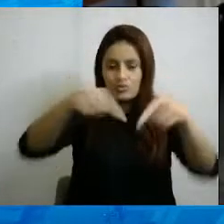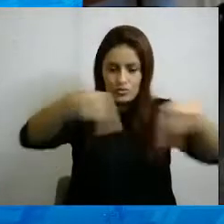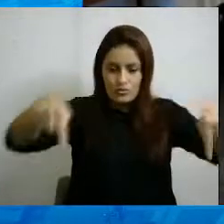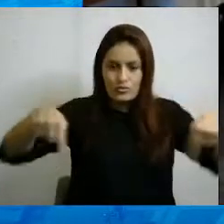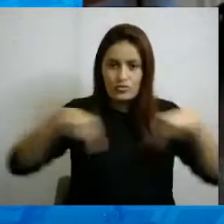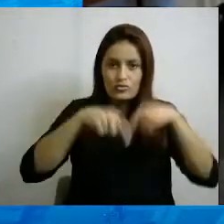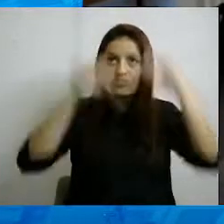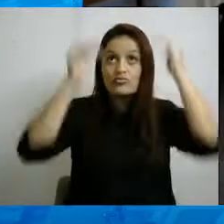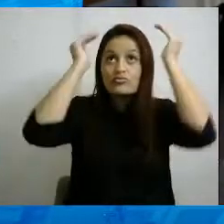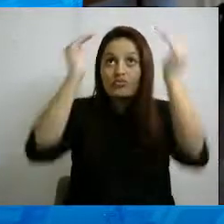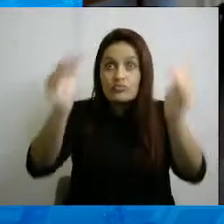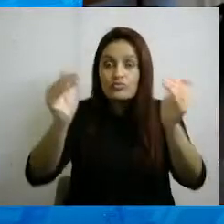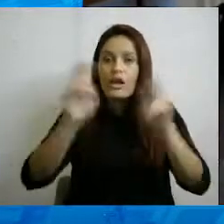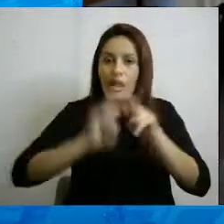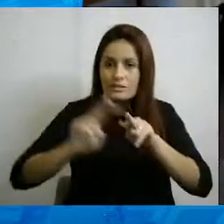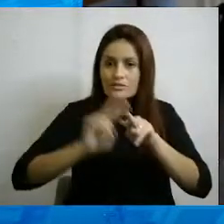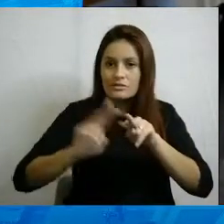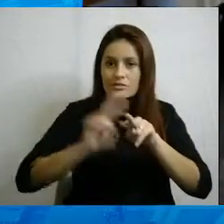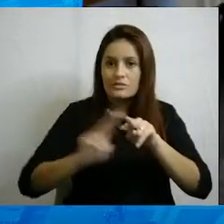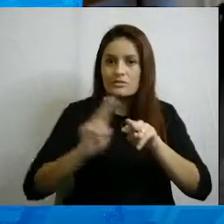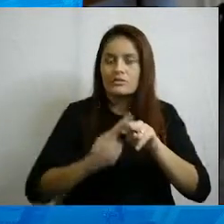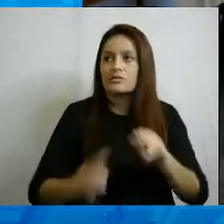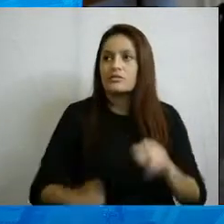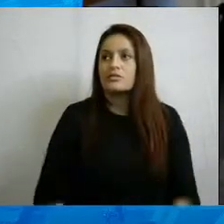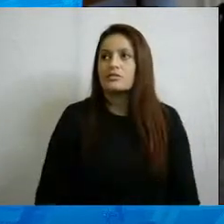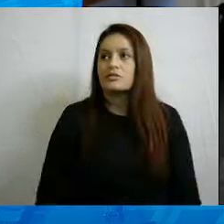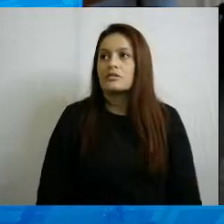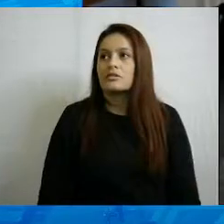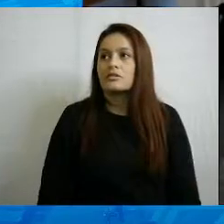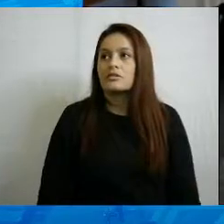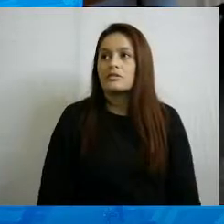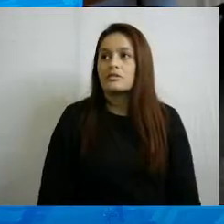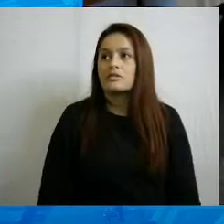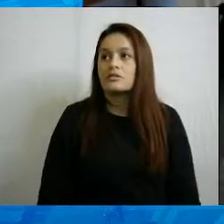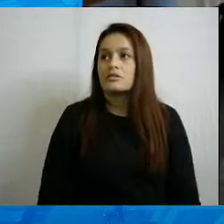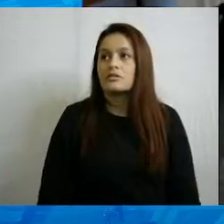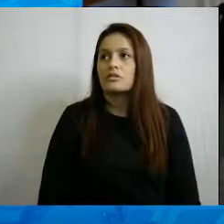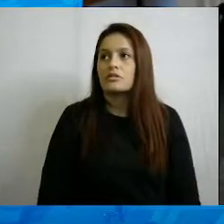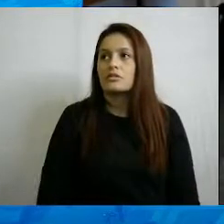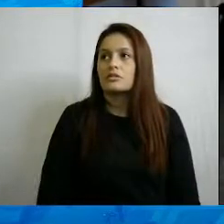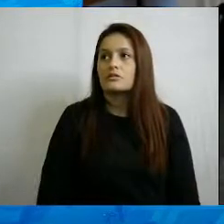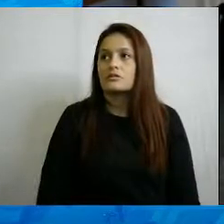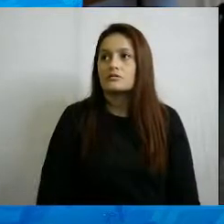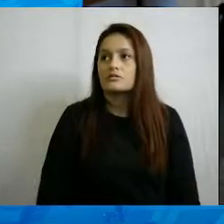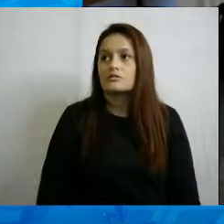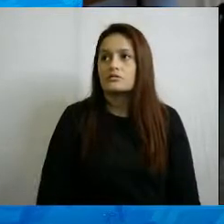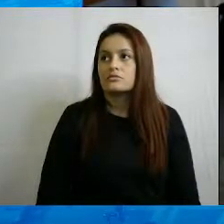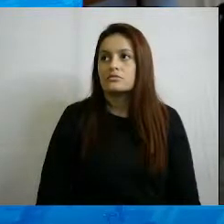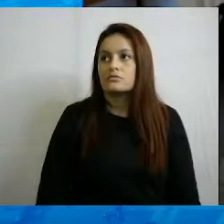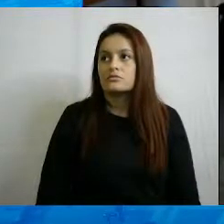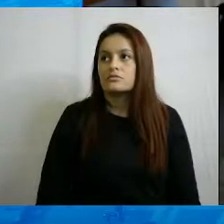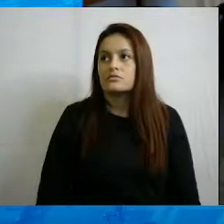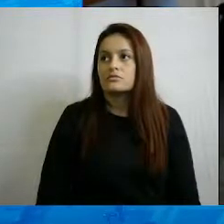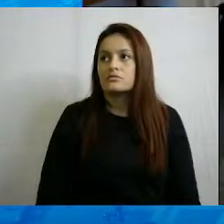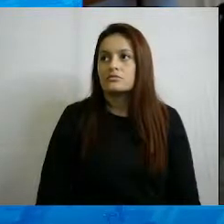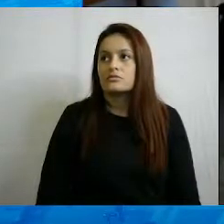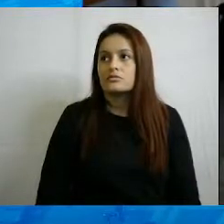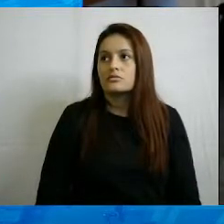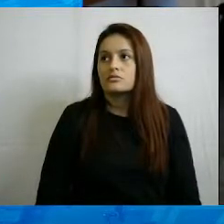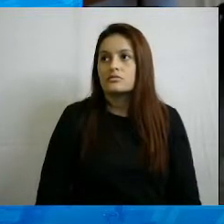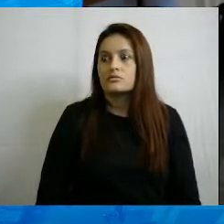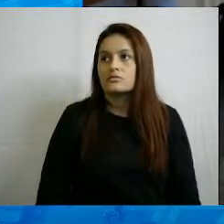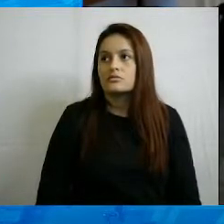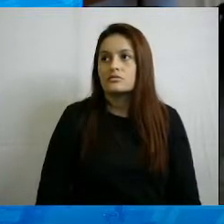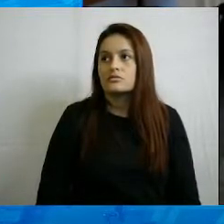con orgullo como mujer, que era el amor de la tía Ivonne. Porque todos me decían, la señora Ivonne tiene de todo. Yo tengo de todo un